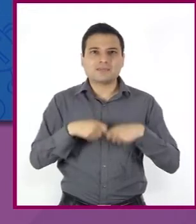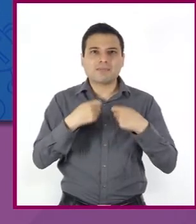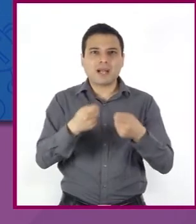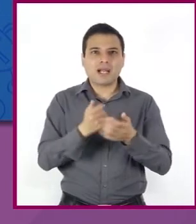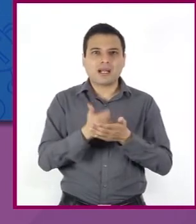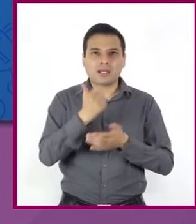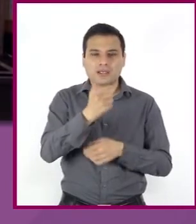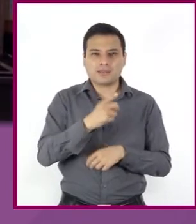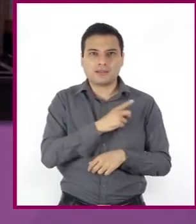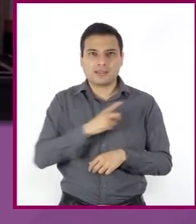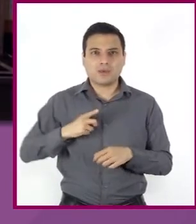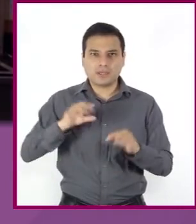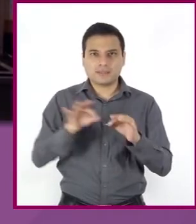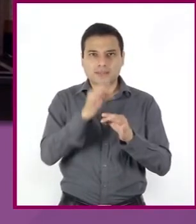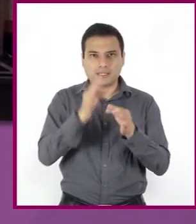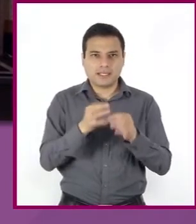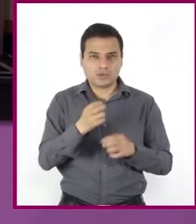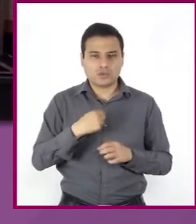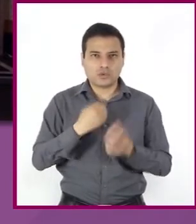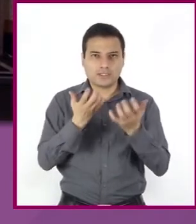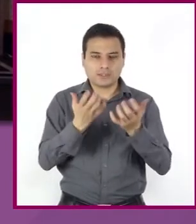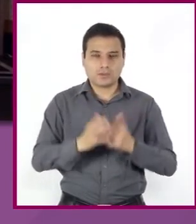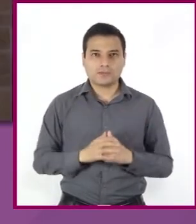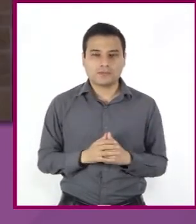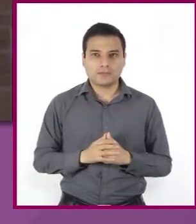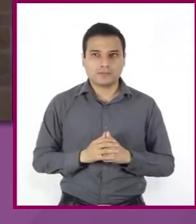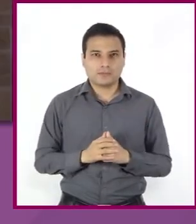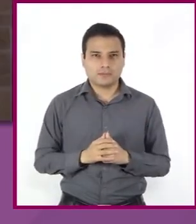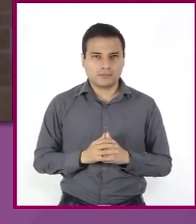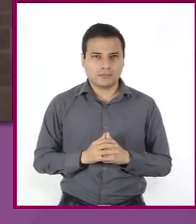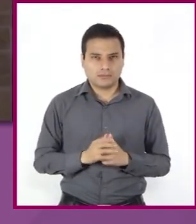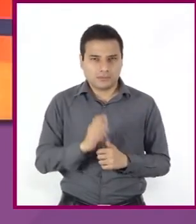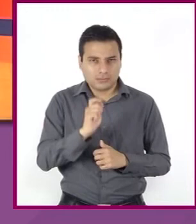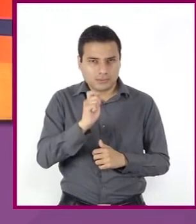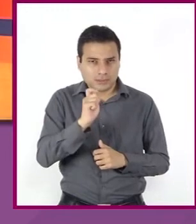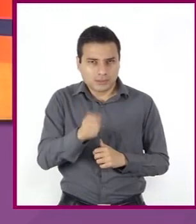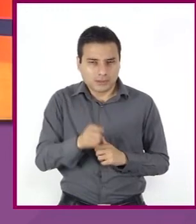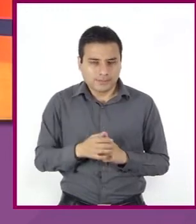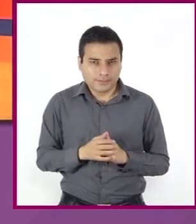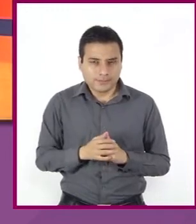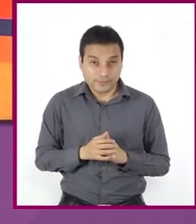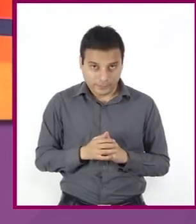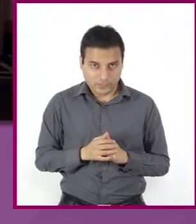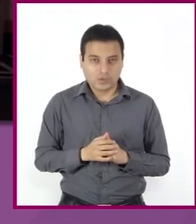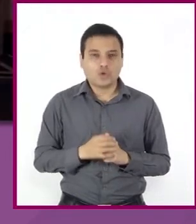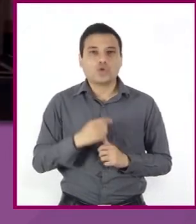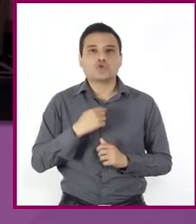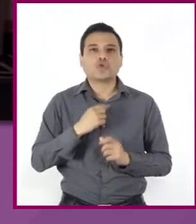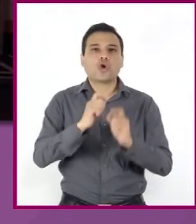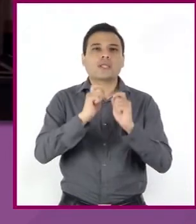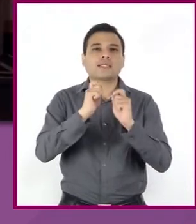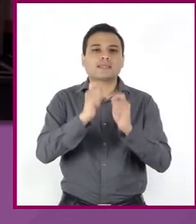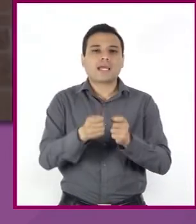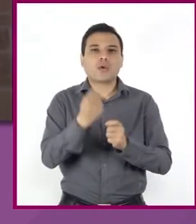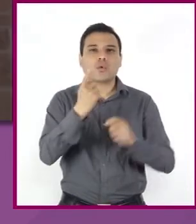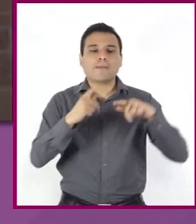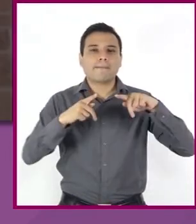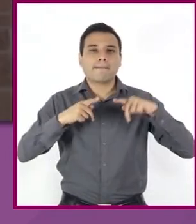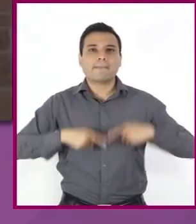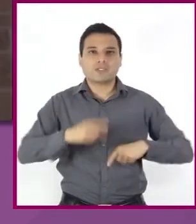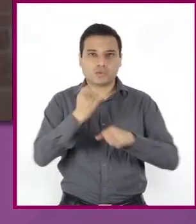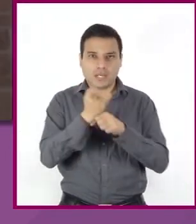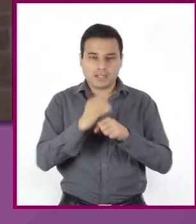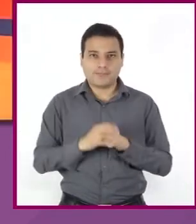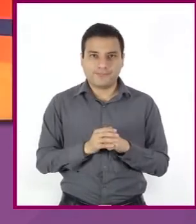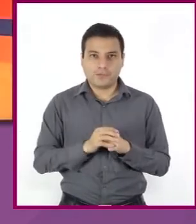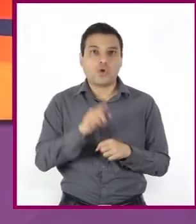deseo. El juego consiste en que le asignaré un personaje de la carta a cada uno y tendrán